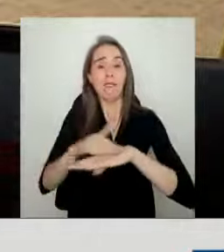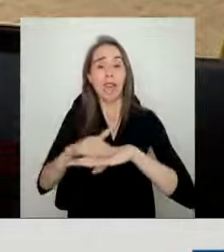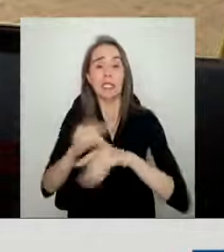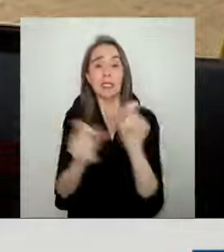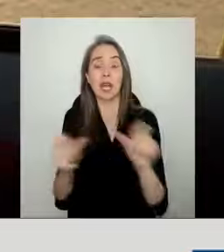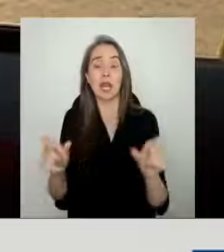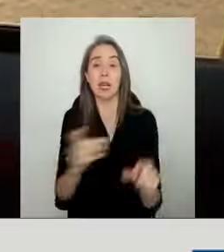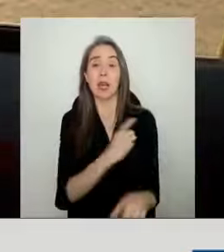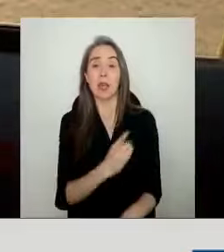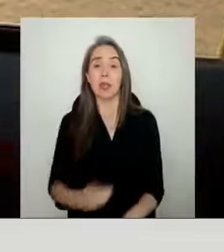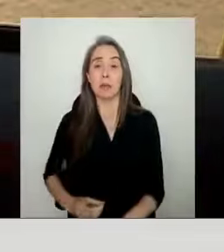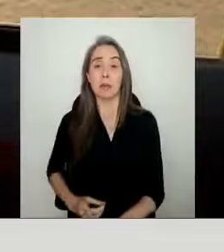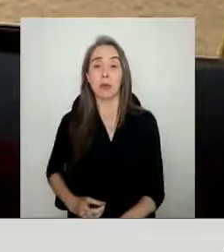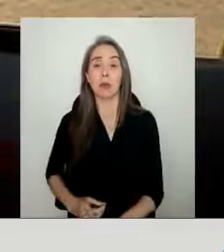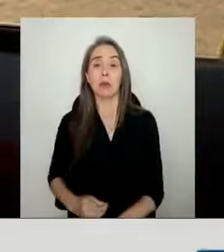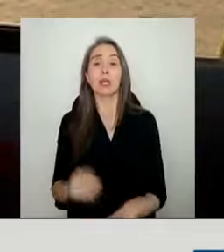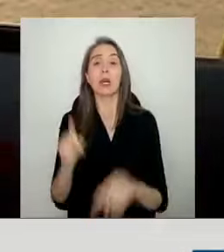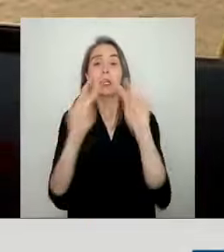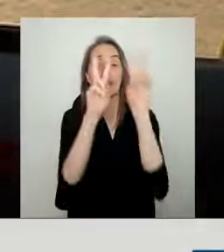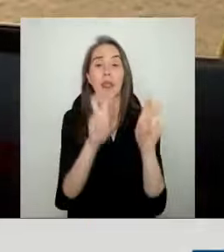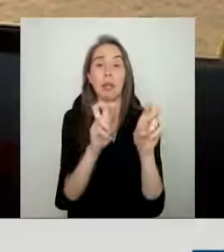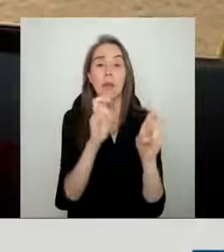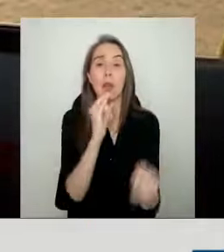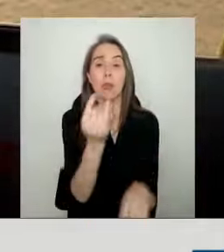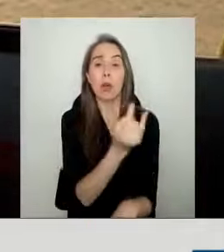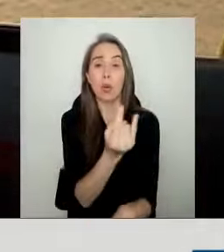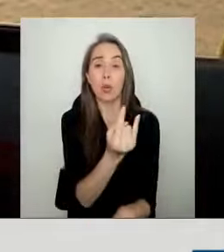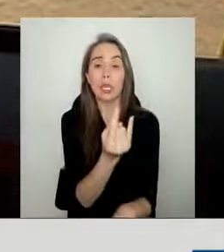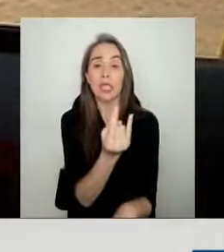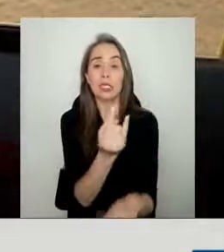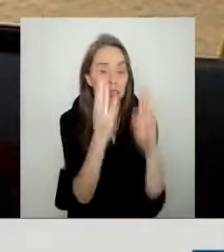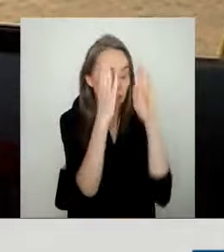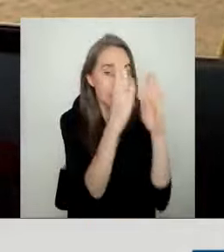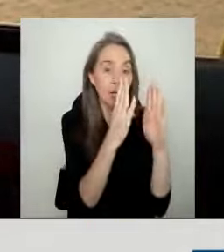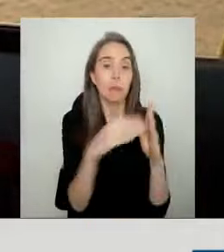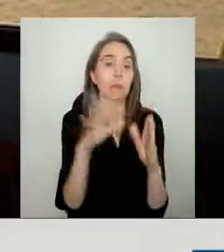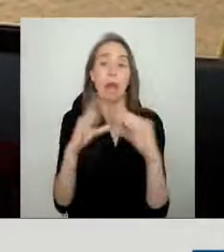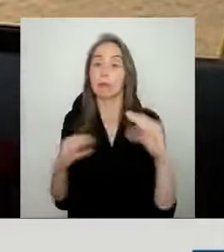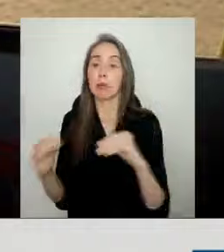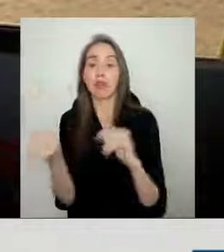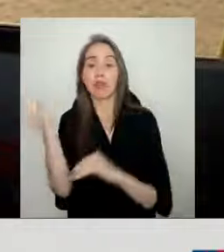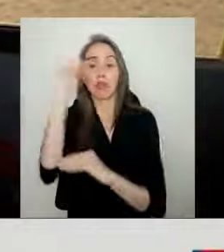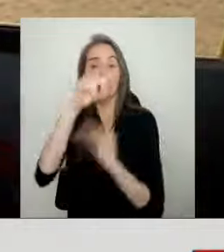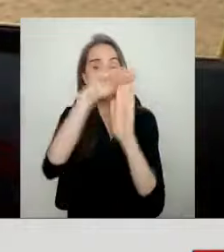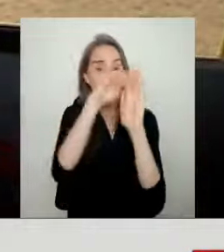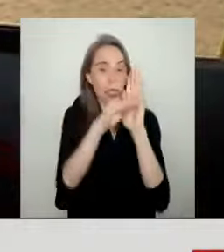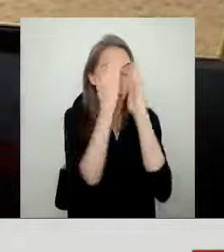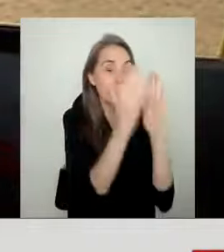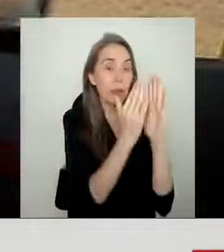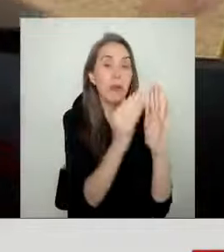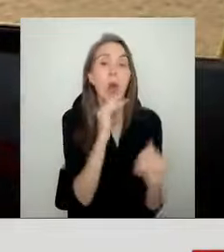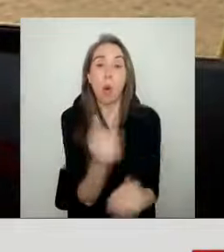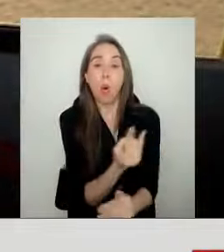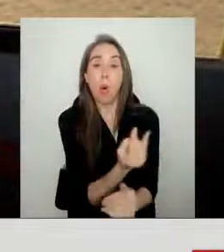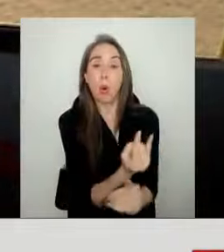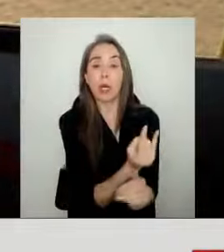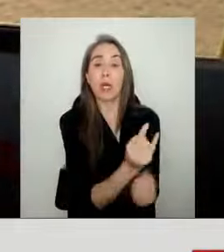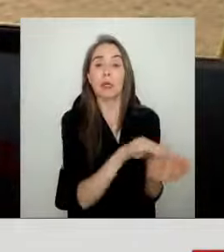temas contingentes que a veces se comen la agenda y muchas veces lo contingente deja de lado lo